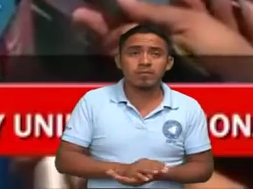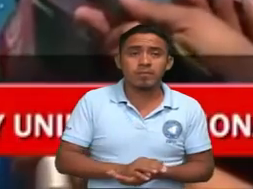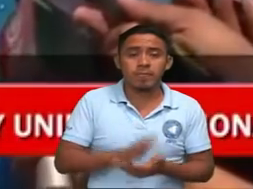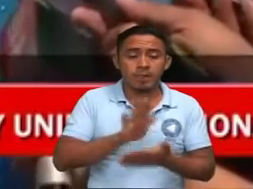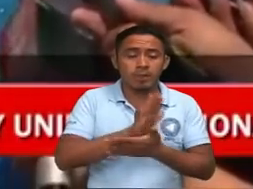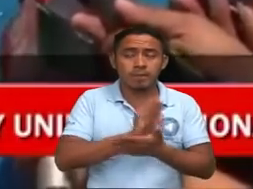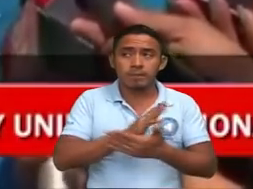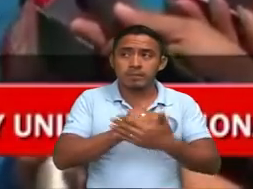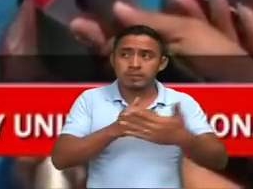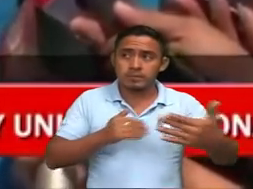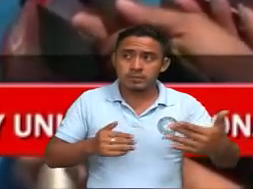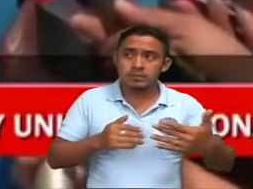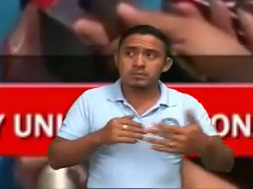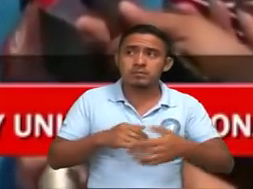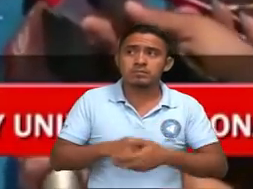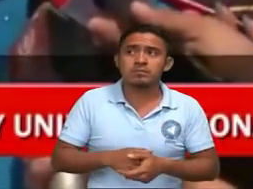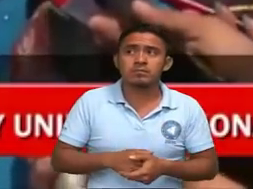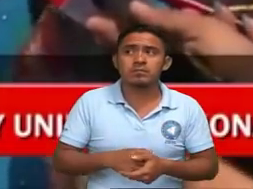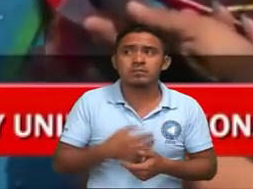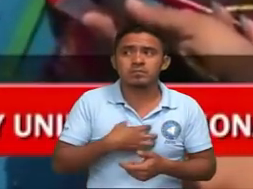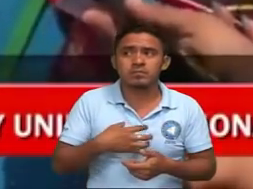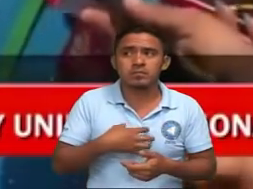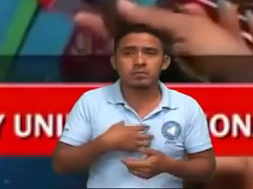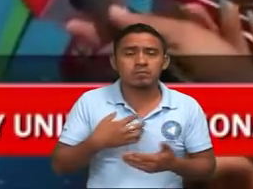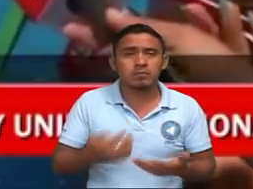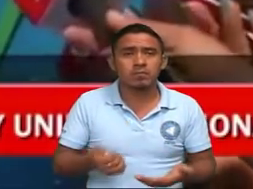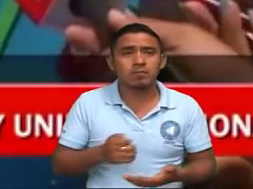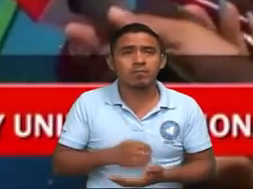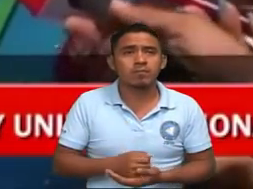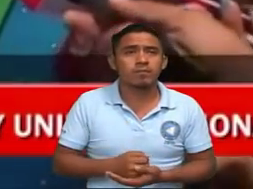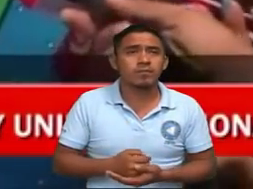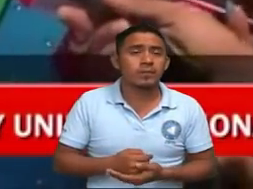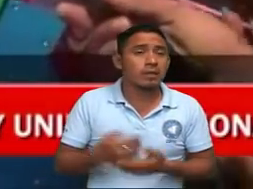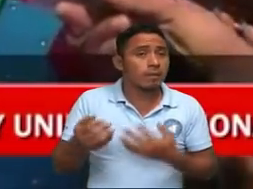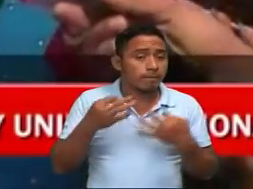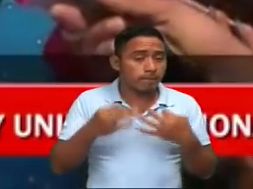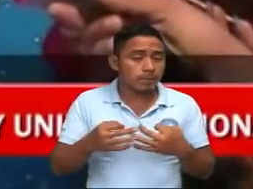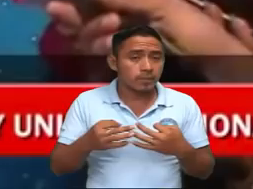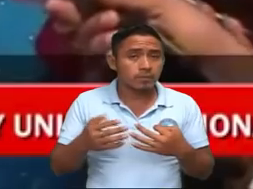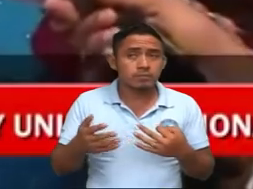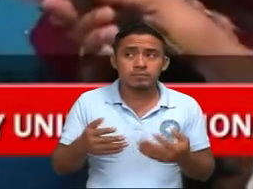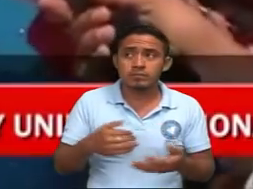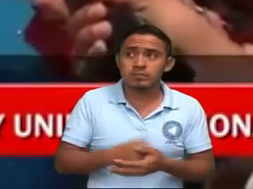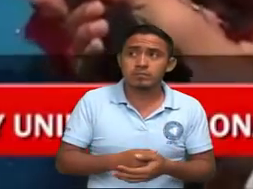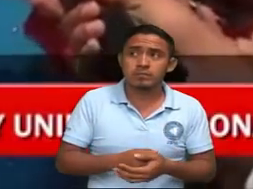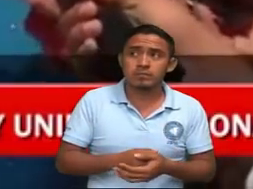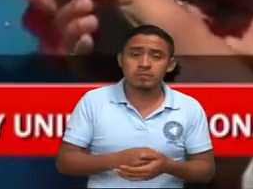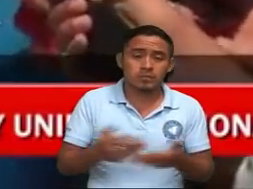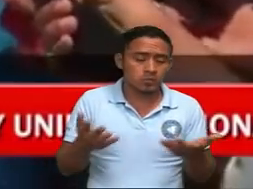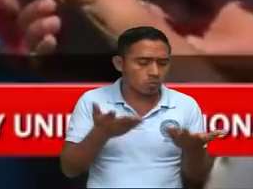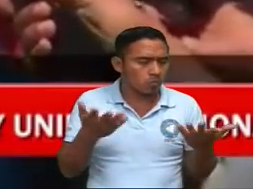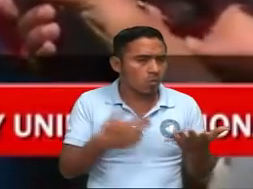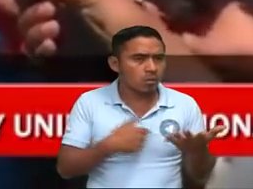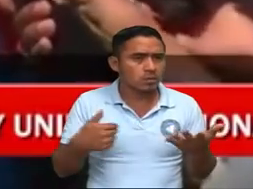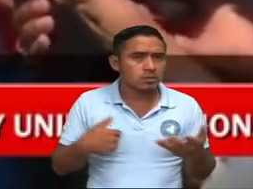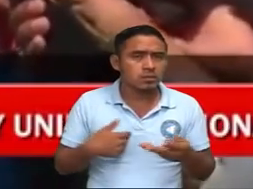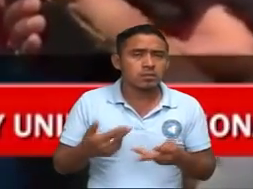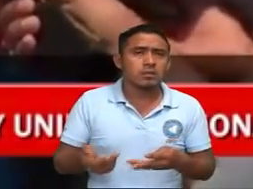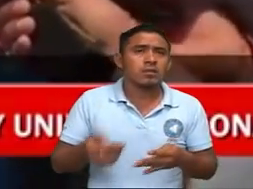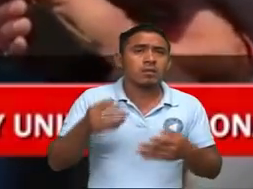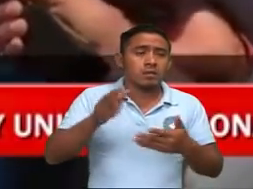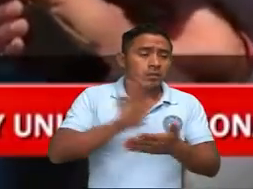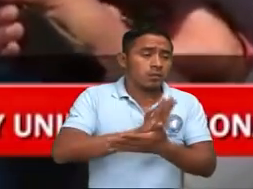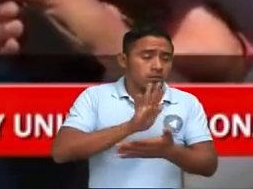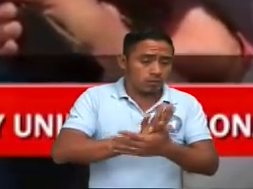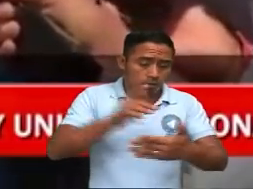hoja de ruta. Yo tengo aquí en mis manos la hoja de ruta que firmamos, que es el primer documento que le dio el